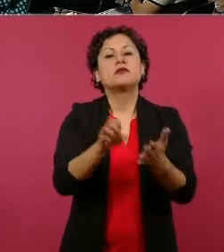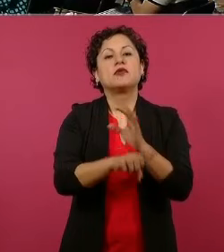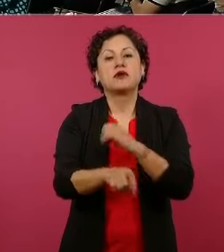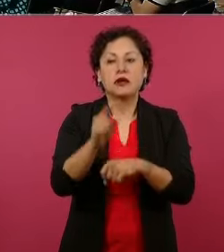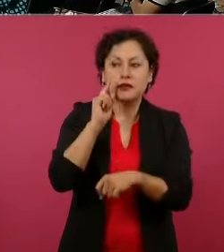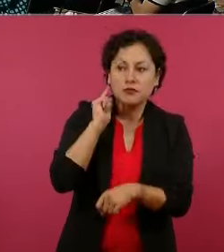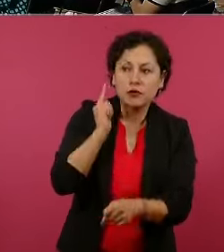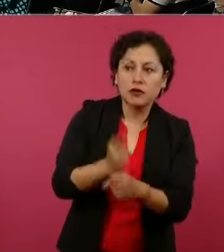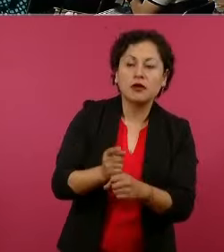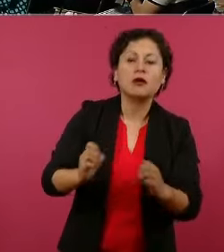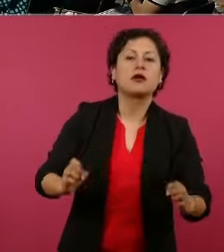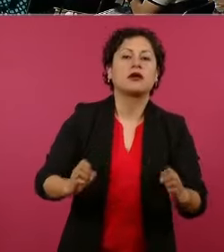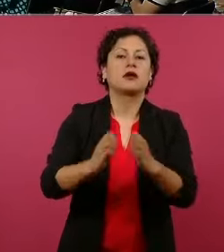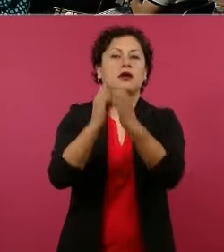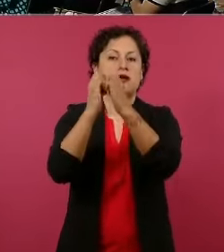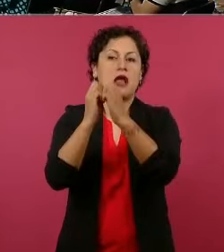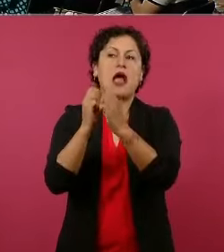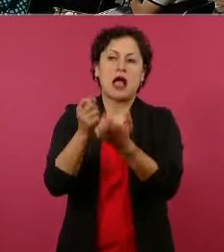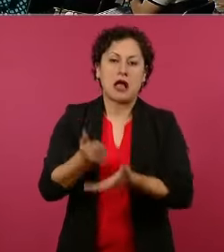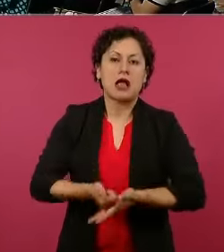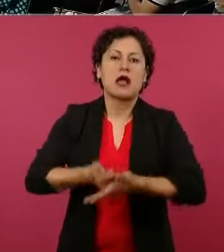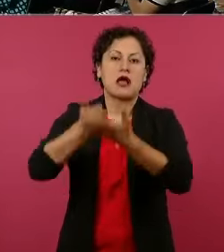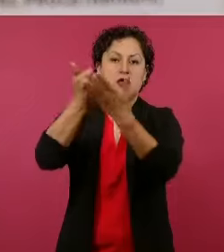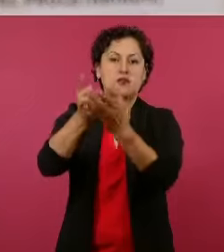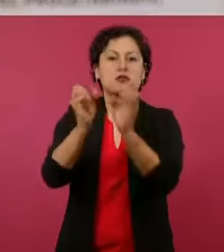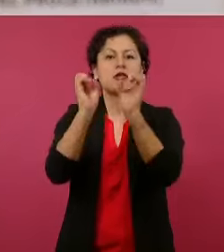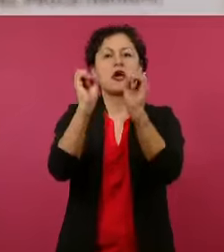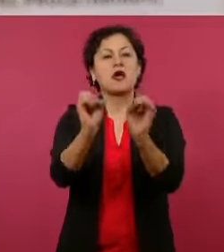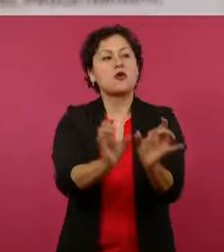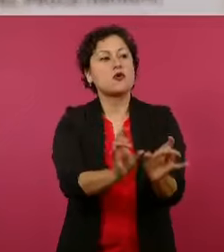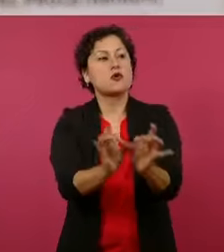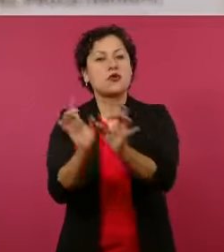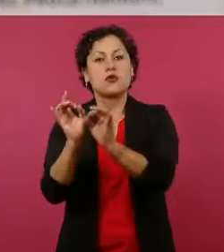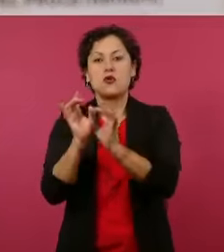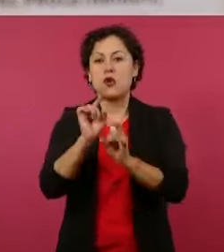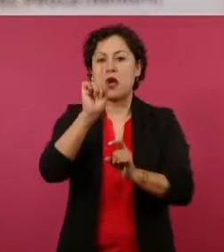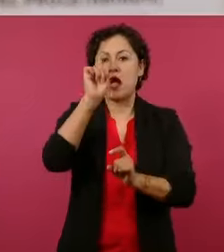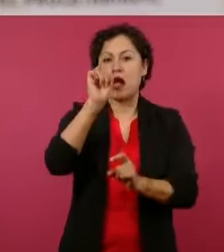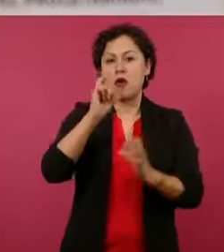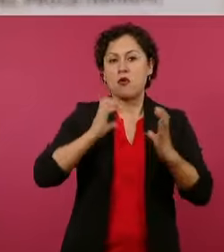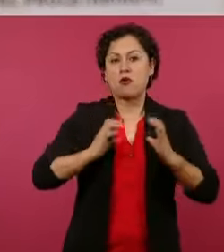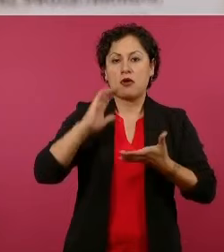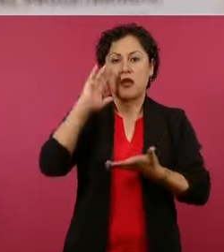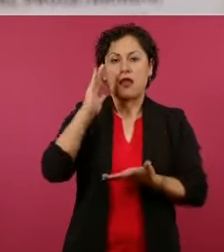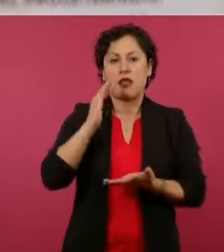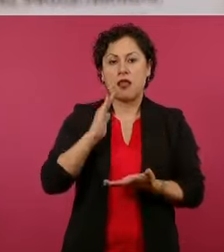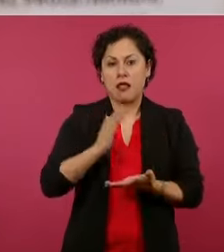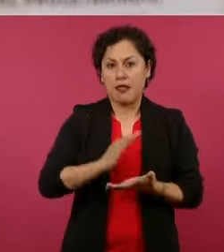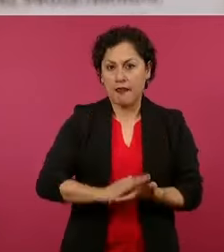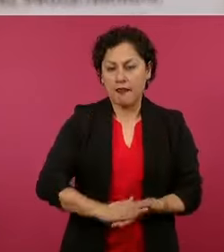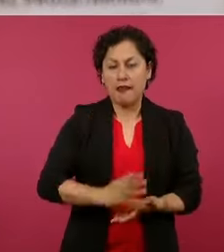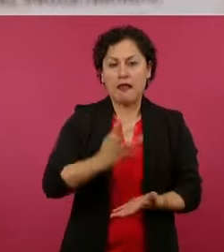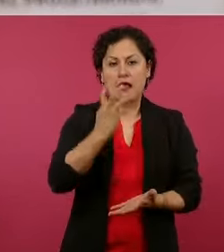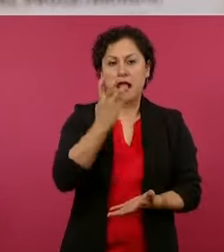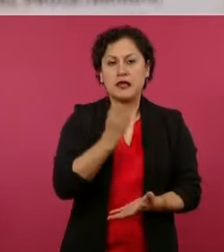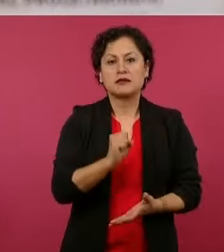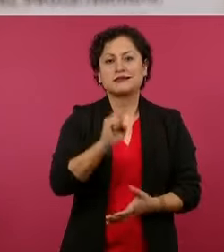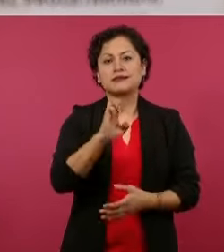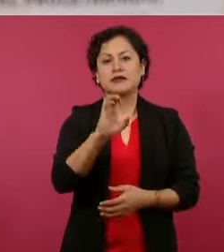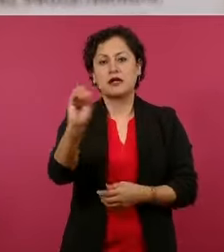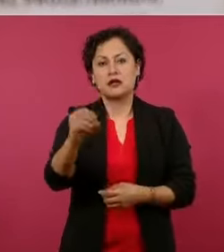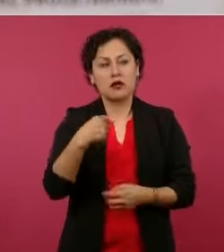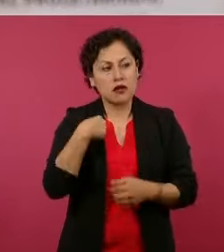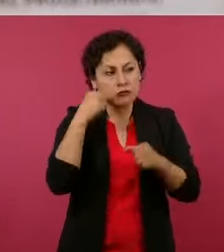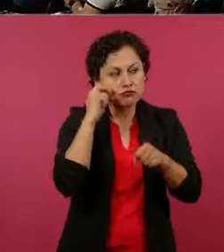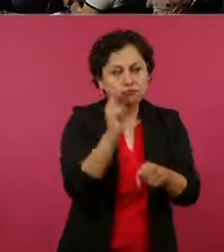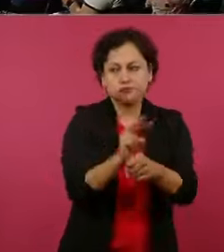graves sino también casos de hidratación que se están teniendo en cada las en cada una de las entidades y lo estamos vigilando estrechamente en el sistema de